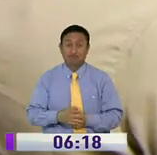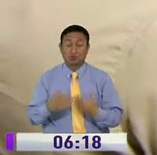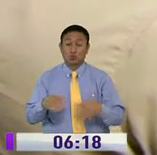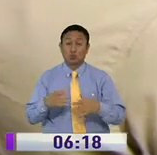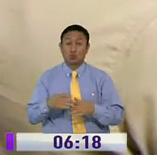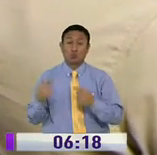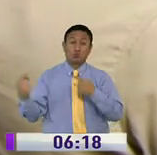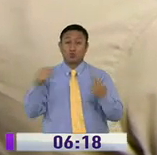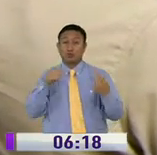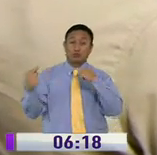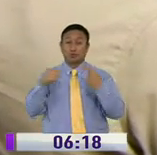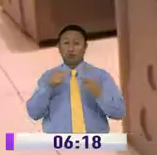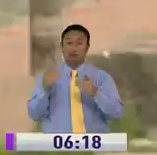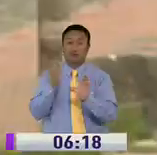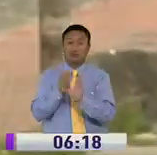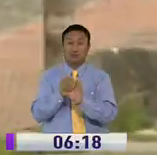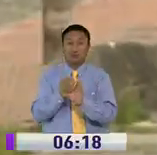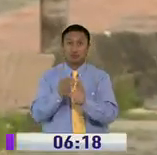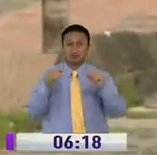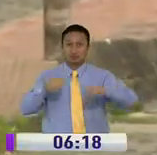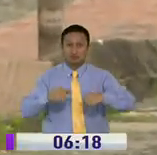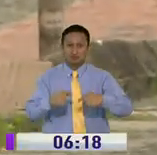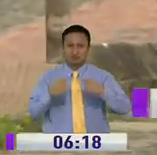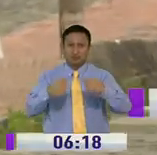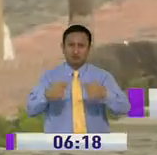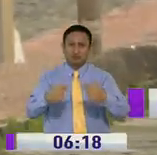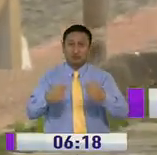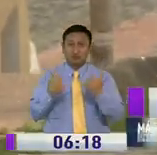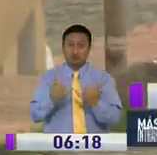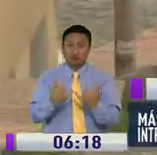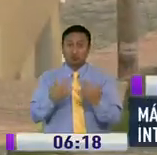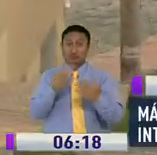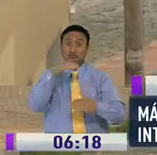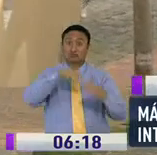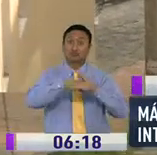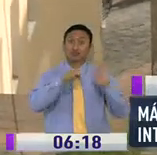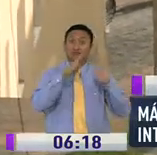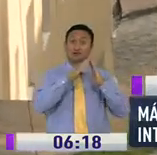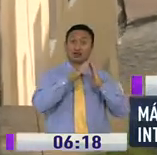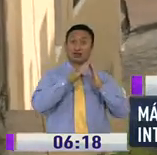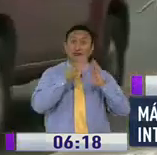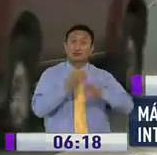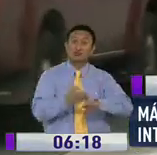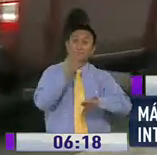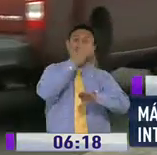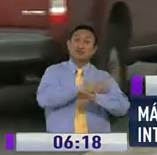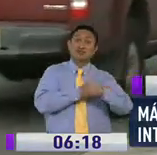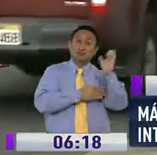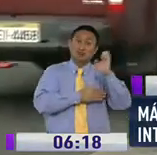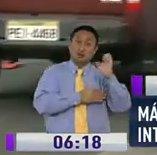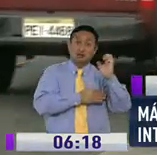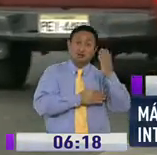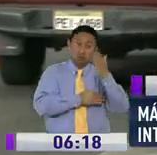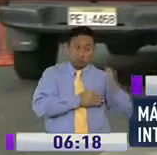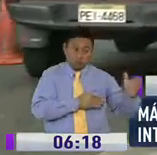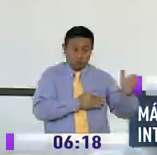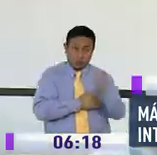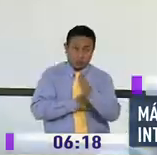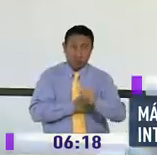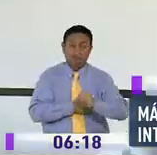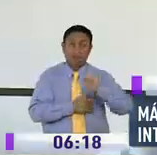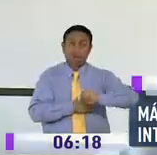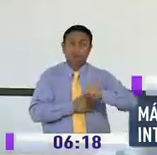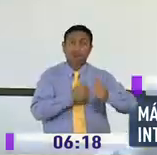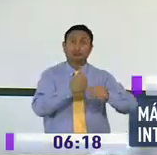agresiones físicas y psicológicas tienden a ser más constantes en los hogares ecuatorianos desde que empezó la cuarentena. Así lo